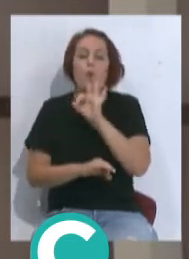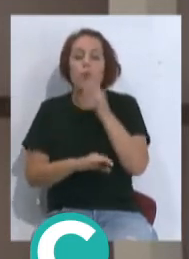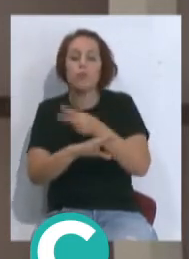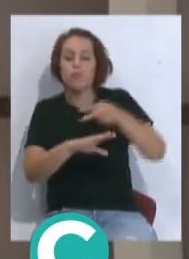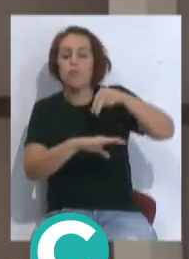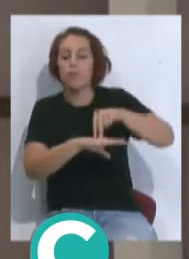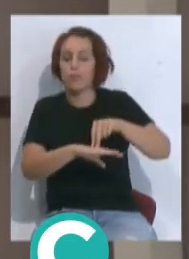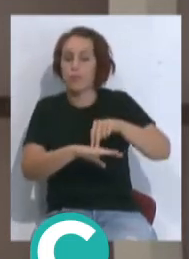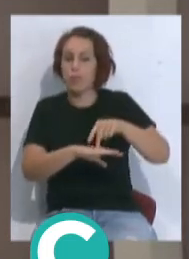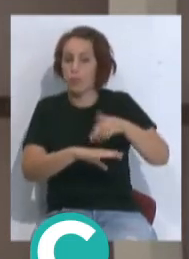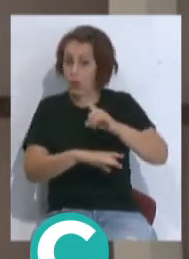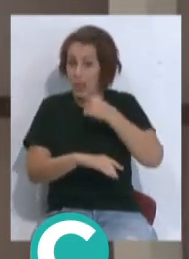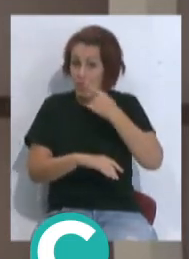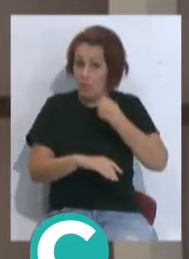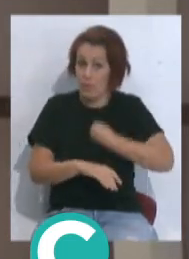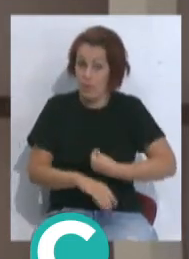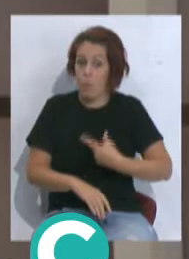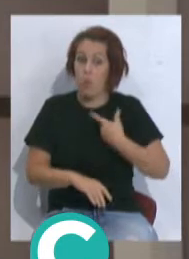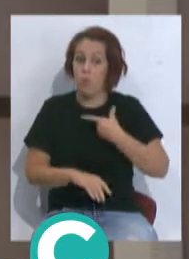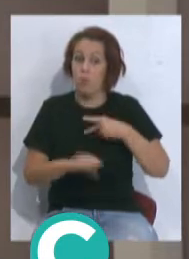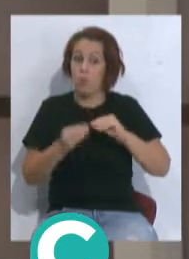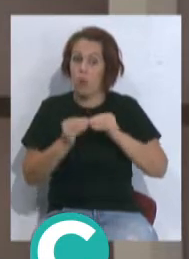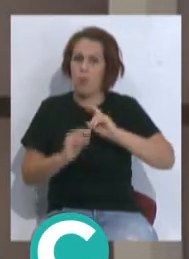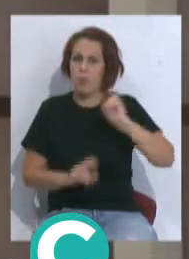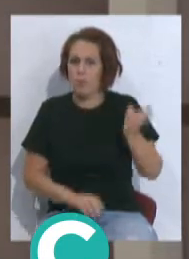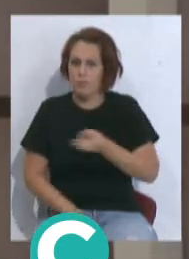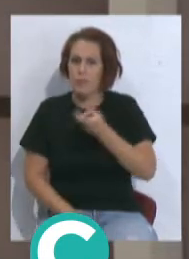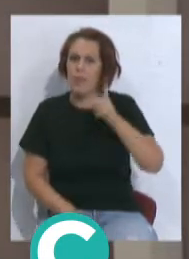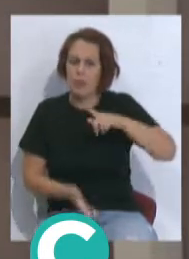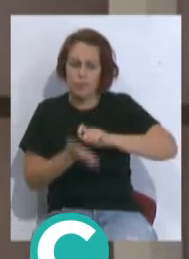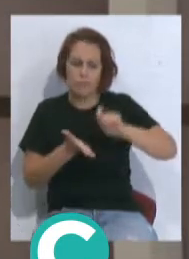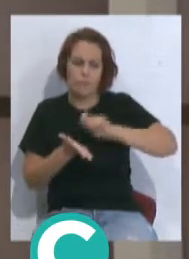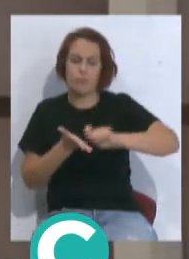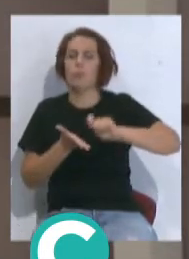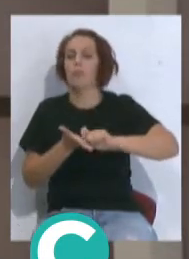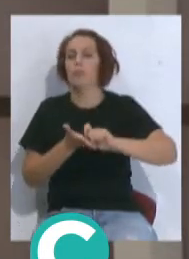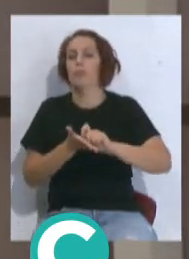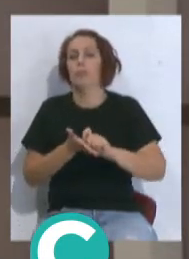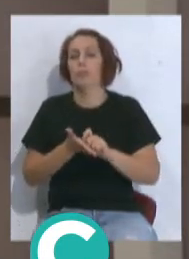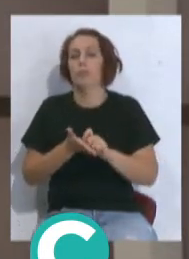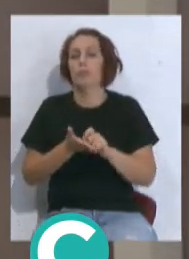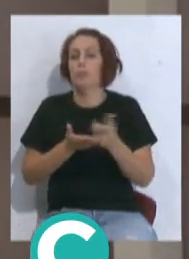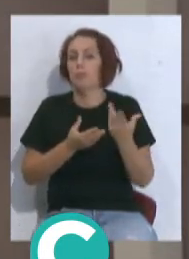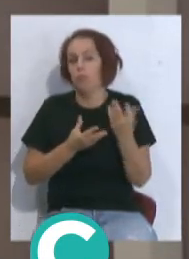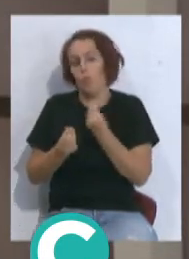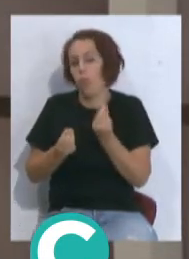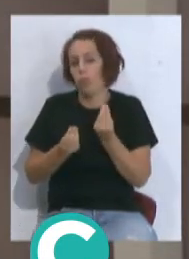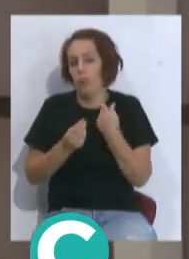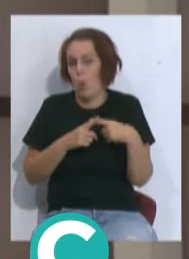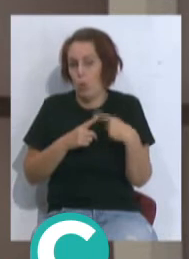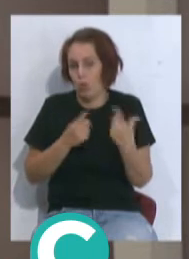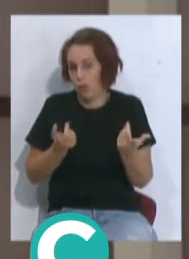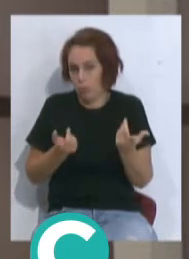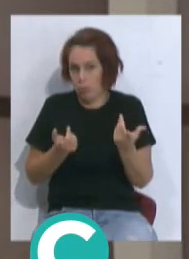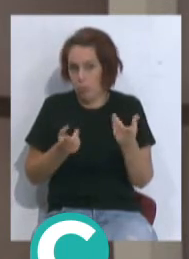sino lo acaba de decir, ¿no? Ese tipo, incluso mucho más, ¿no? A nivel literario, a nivel hay muchas cosas, ¿no?